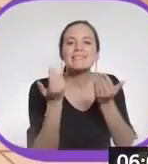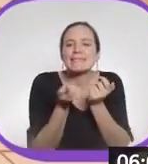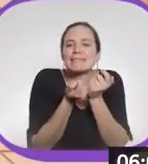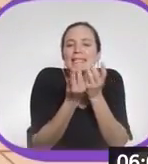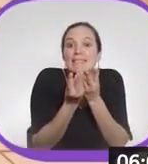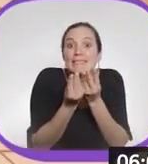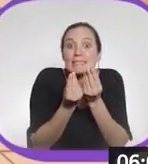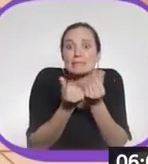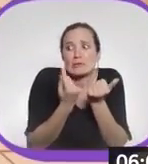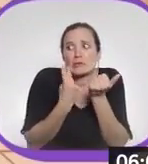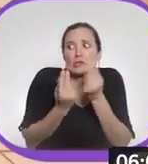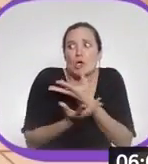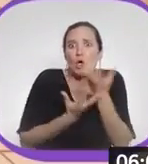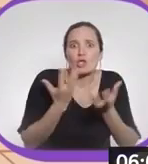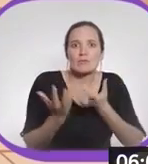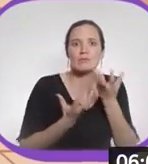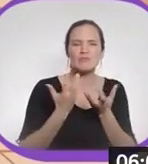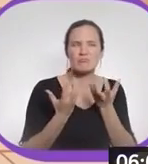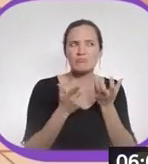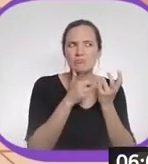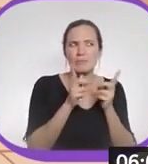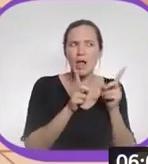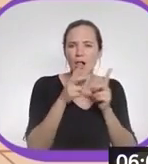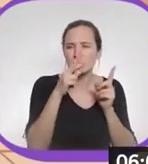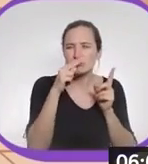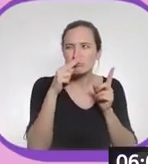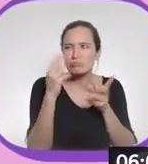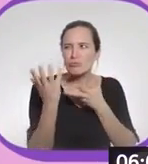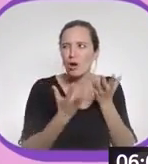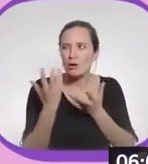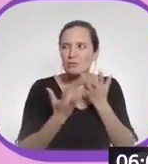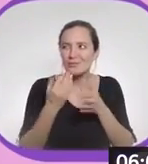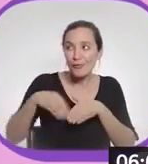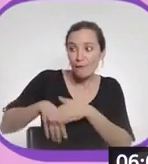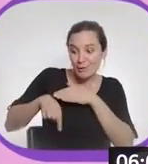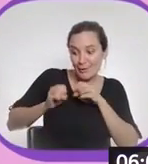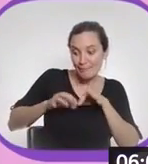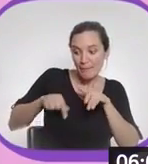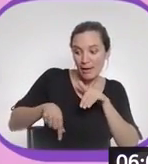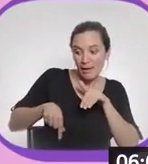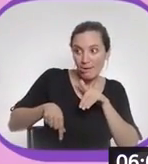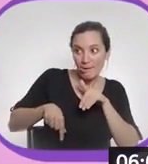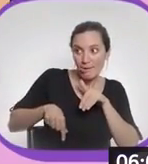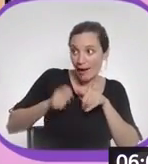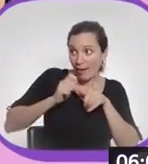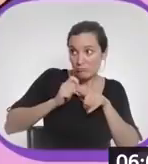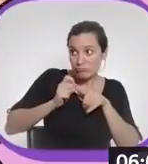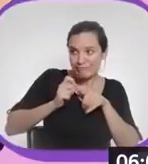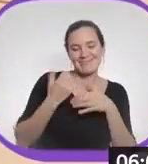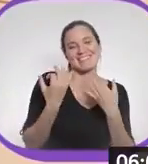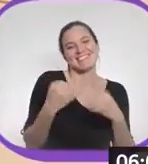¡Gracias, Timmy! ¡Casi terminamos cocinados! De hecho, algo se cocinó. Tenía un ganso en mi bolsillo mágico.